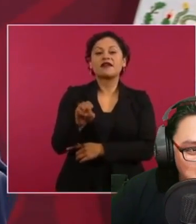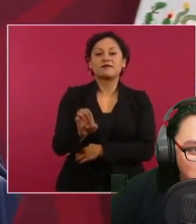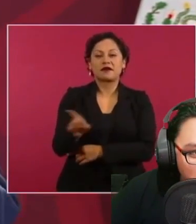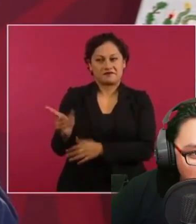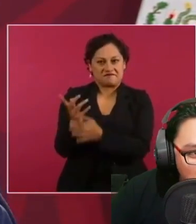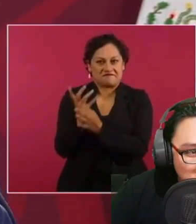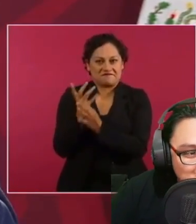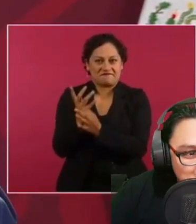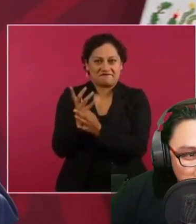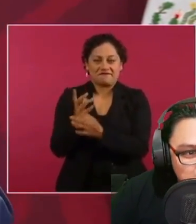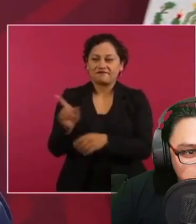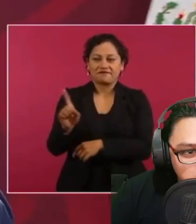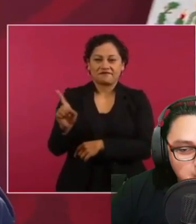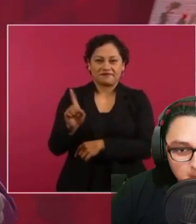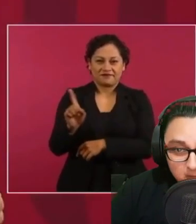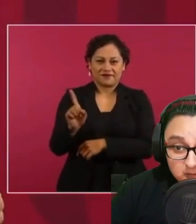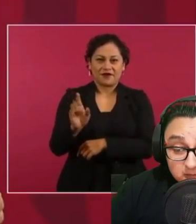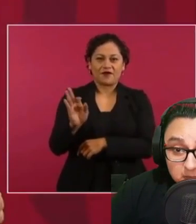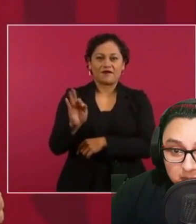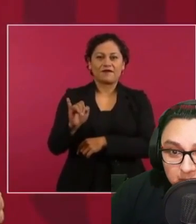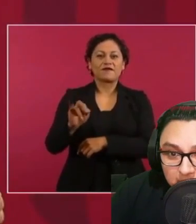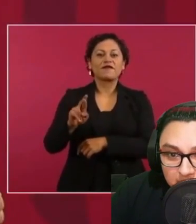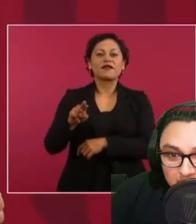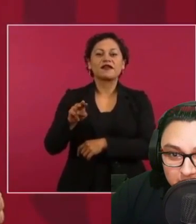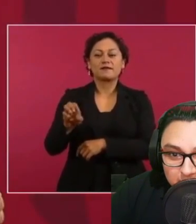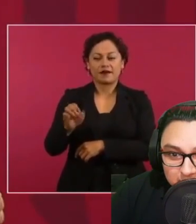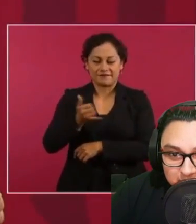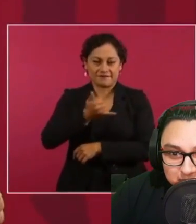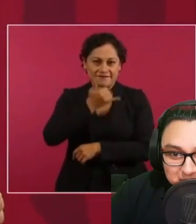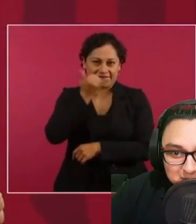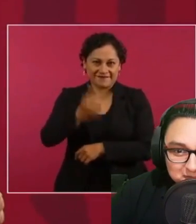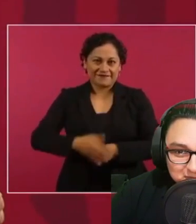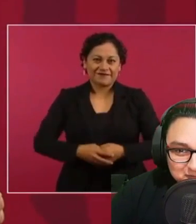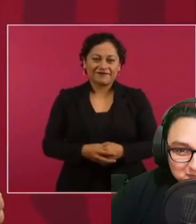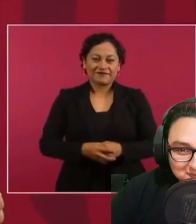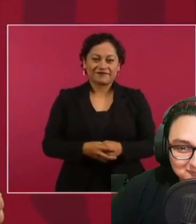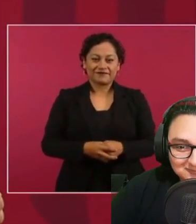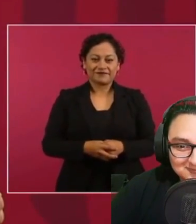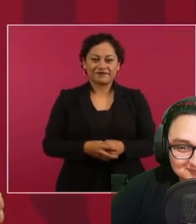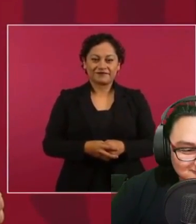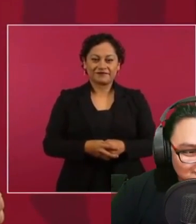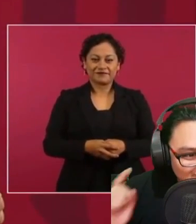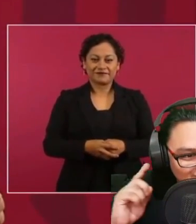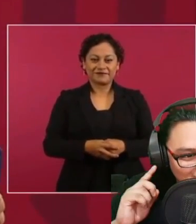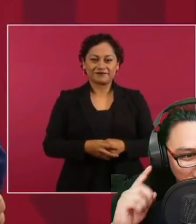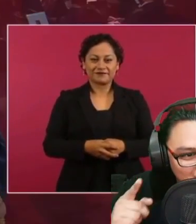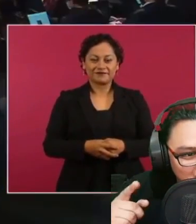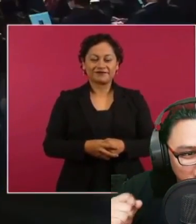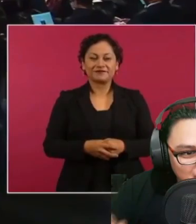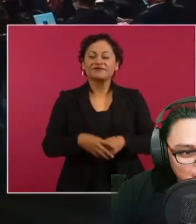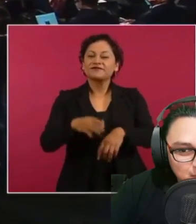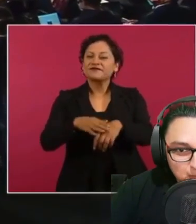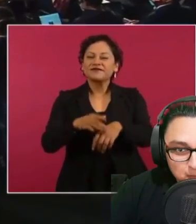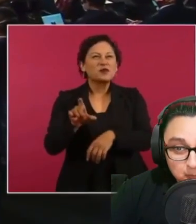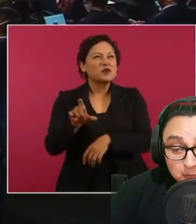no es firme Grupo Firme y cómo se va esa